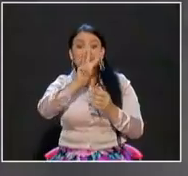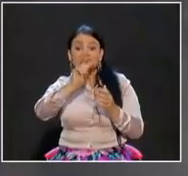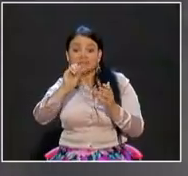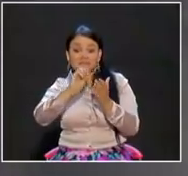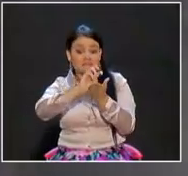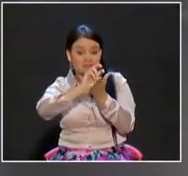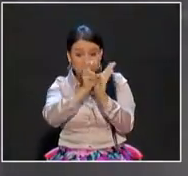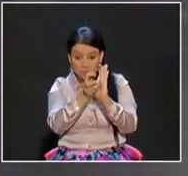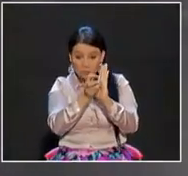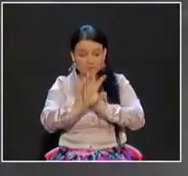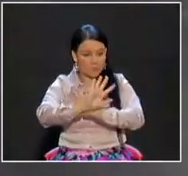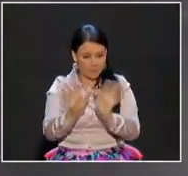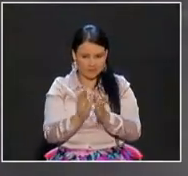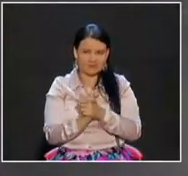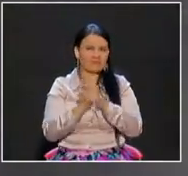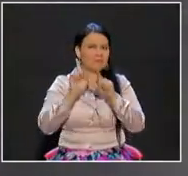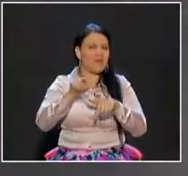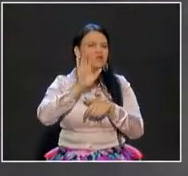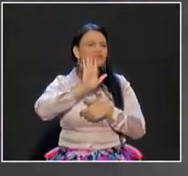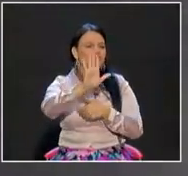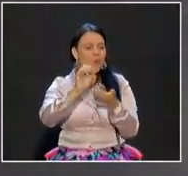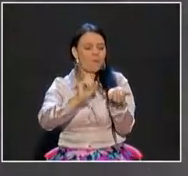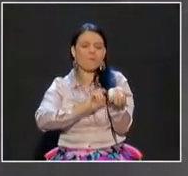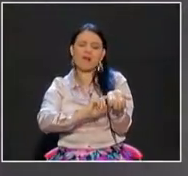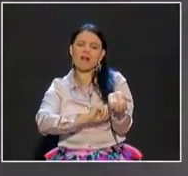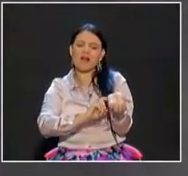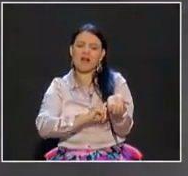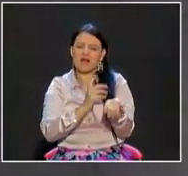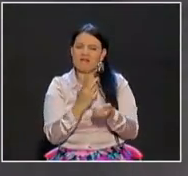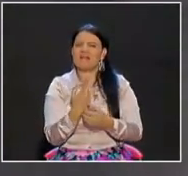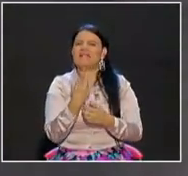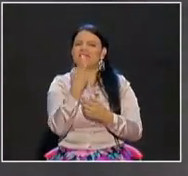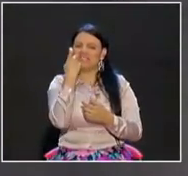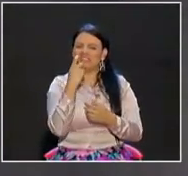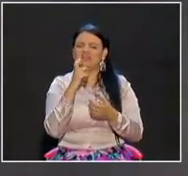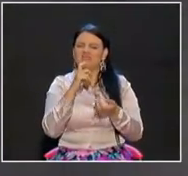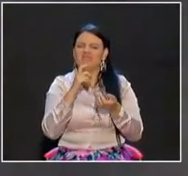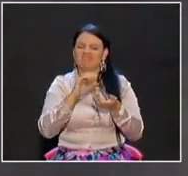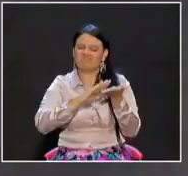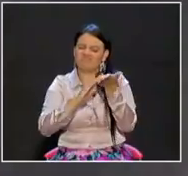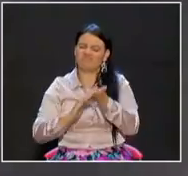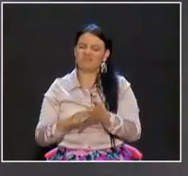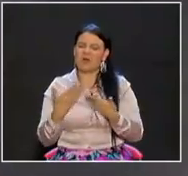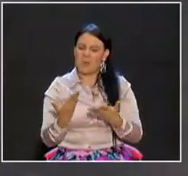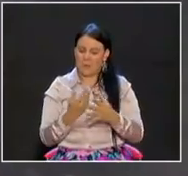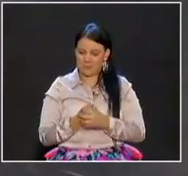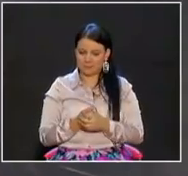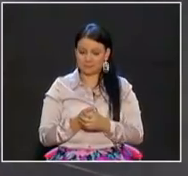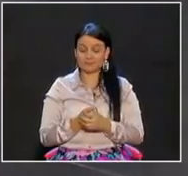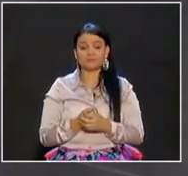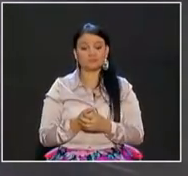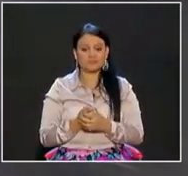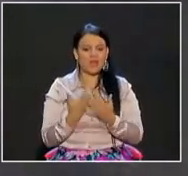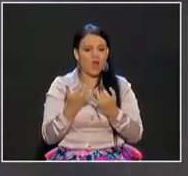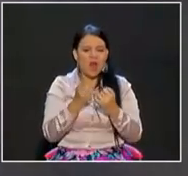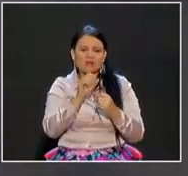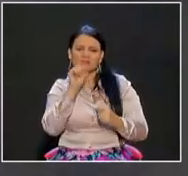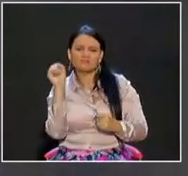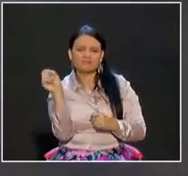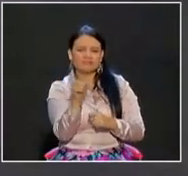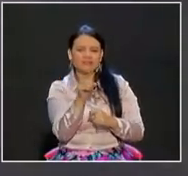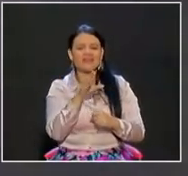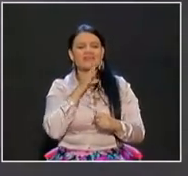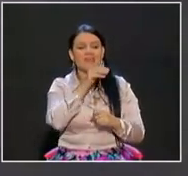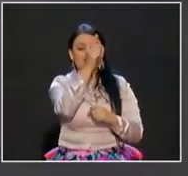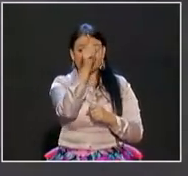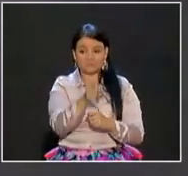aspecto de su personalidad que considera que mejorar dejar a una administración del departamento iniciamos entonces en esta ronda con el candidato igual